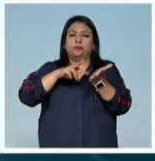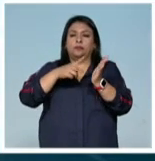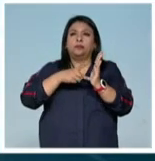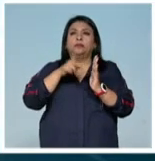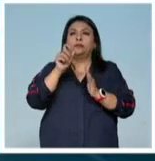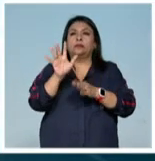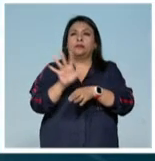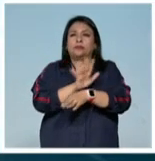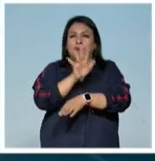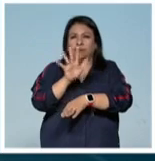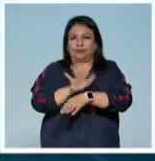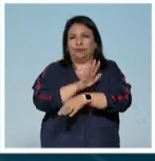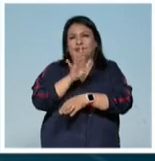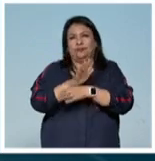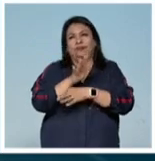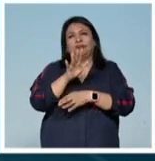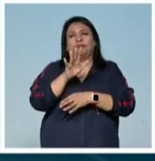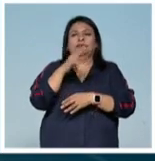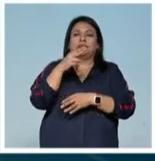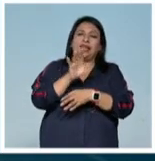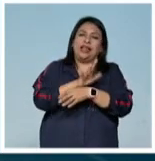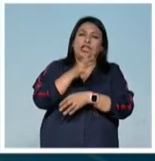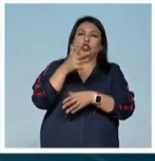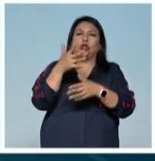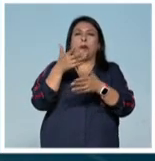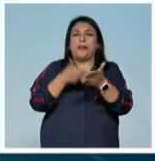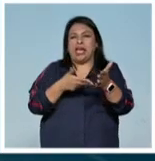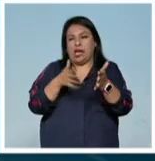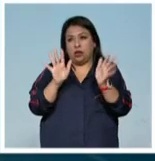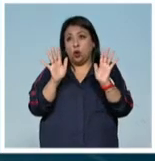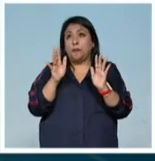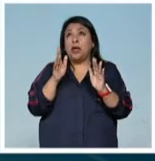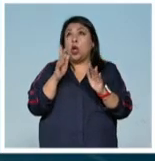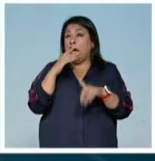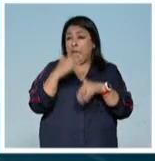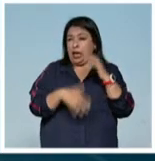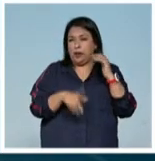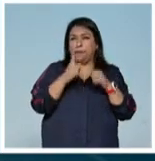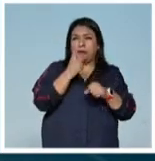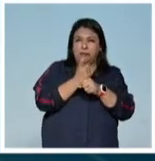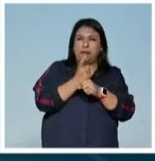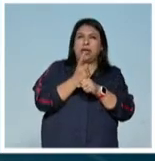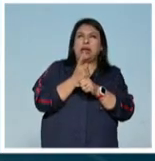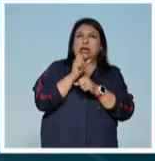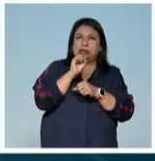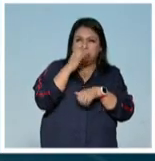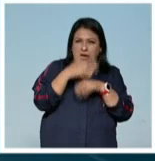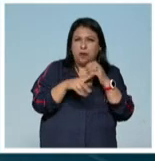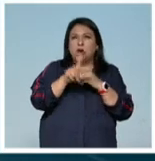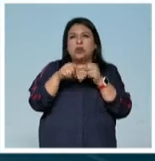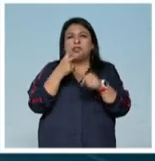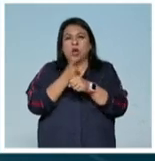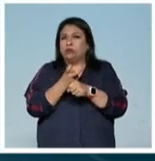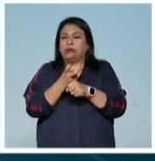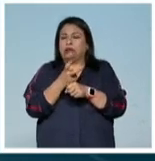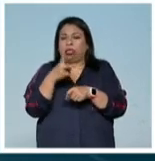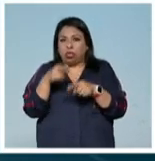ingeniero electromecánico, podríamos decir ahora, aunque no termina, la primera carrera sí la termina, pero luego ya no, porque estaba tan